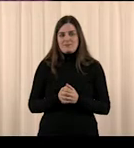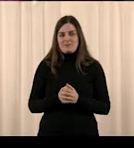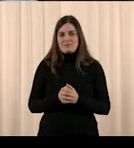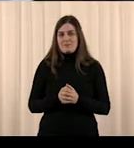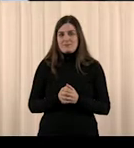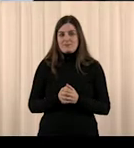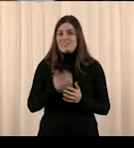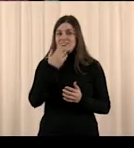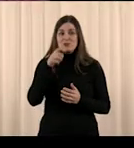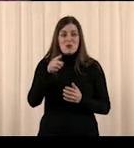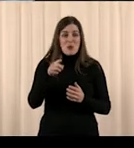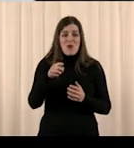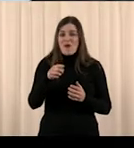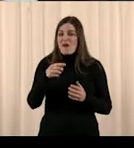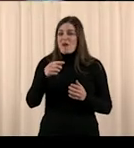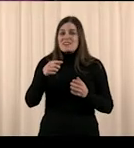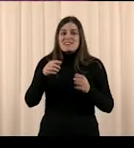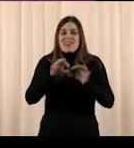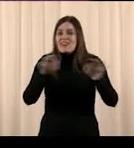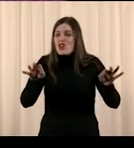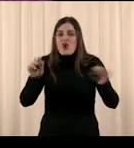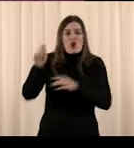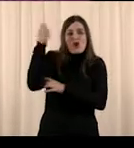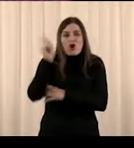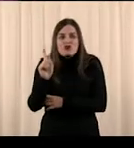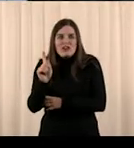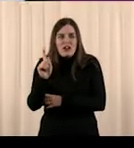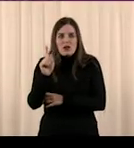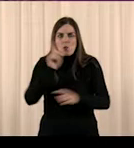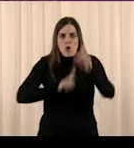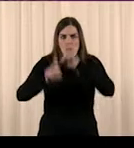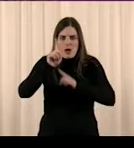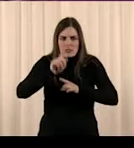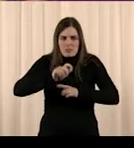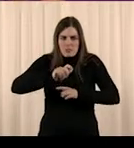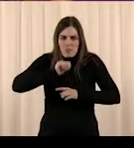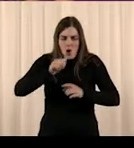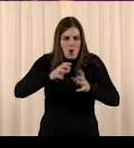Las cosas se complicarán cada vez más y más y más aún.